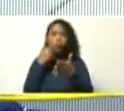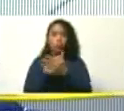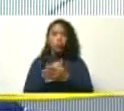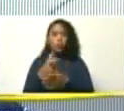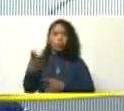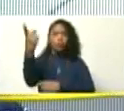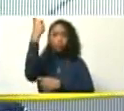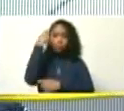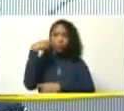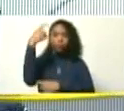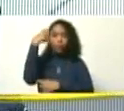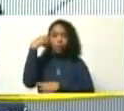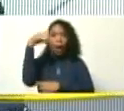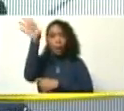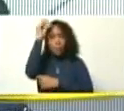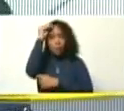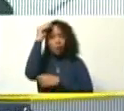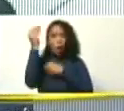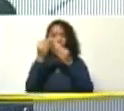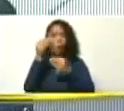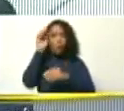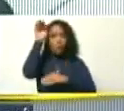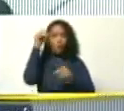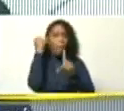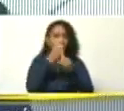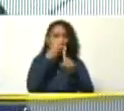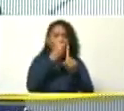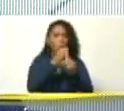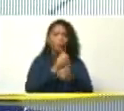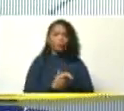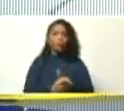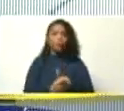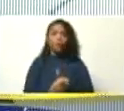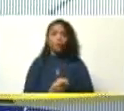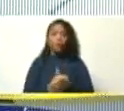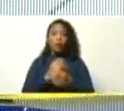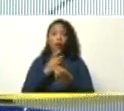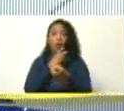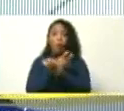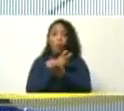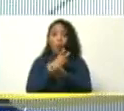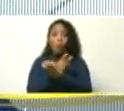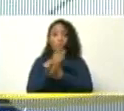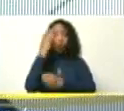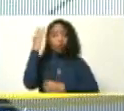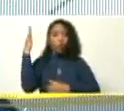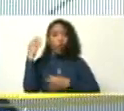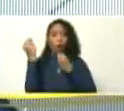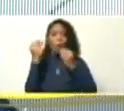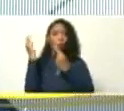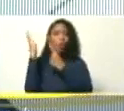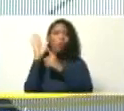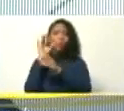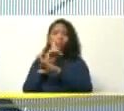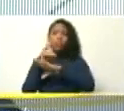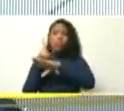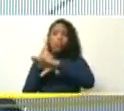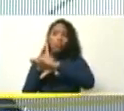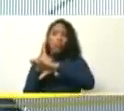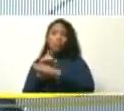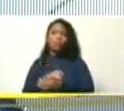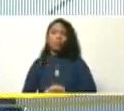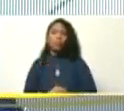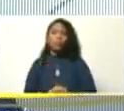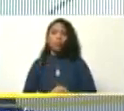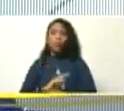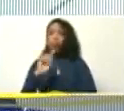enseñaron a luchar, por quienes entregaron huesos y sueños como disculpándose, por los